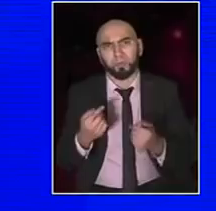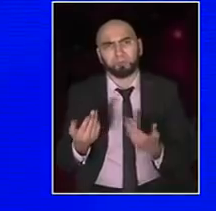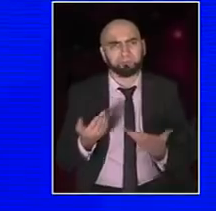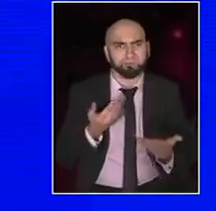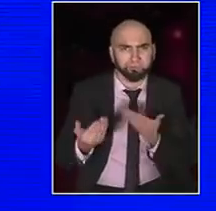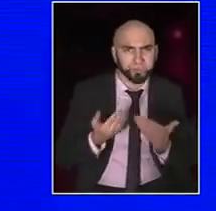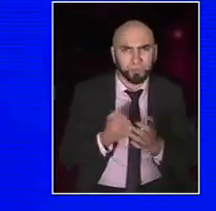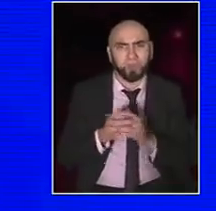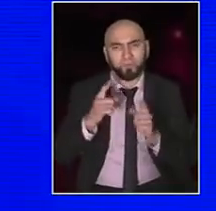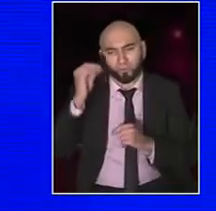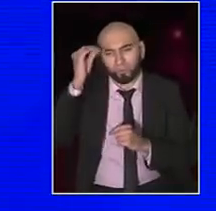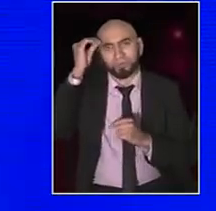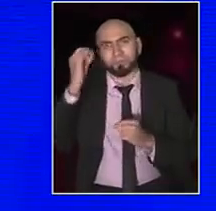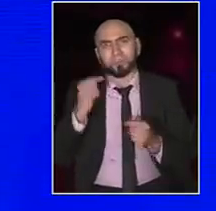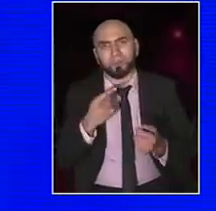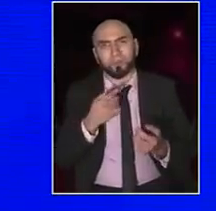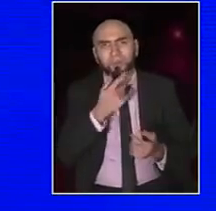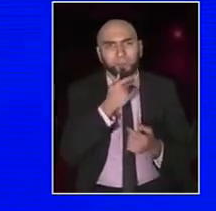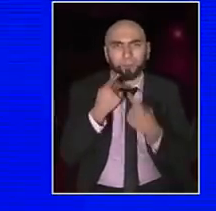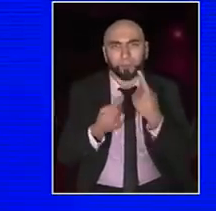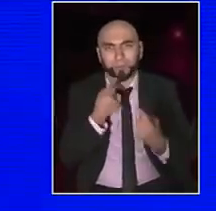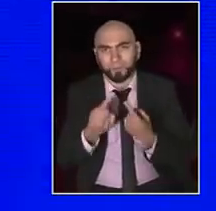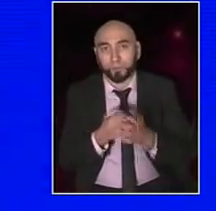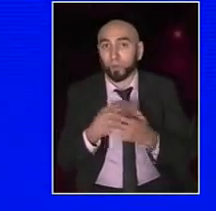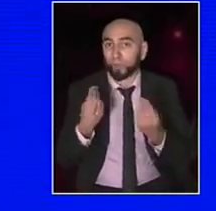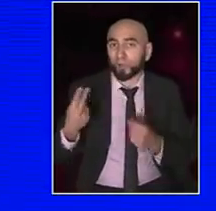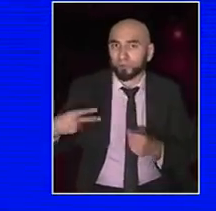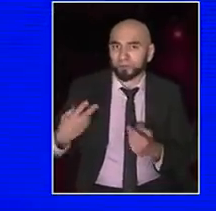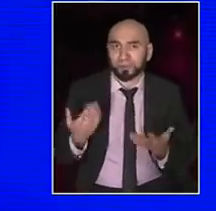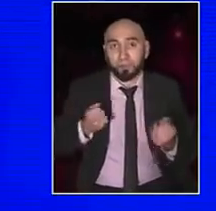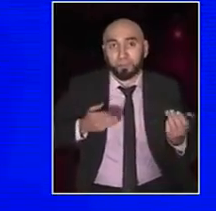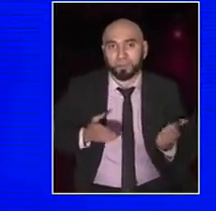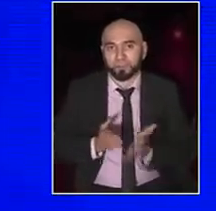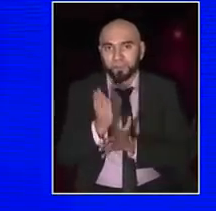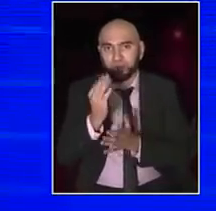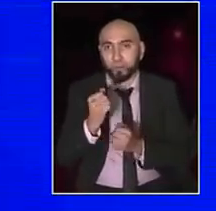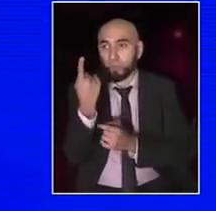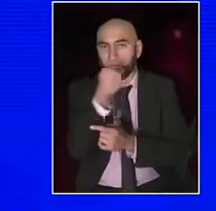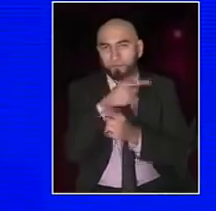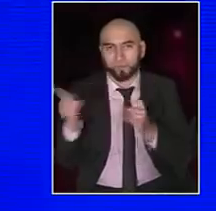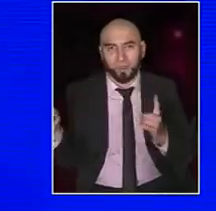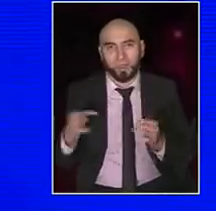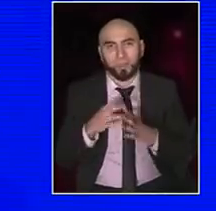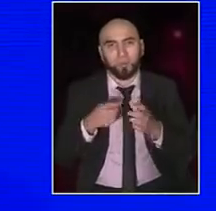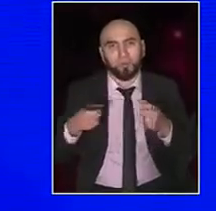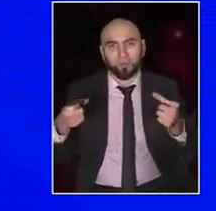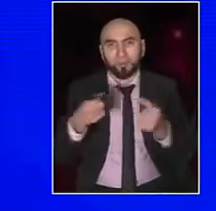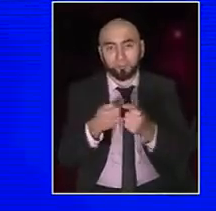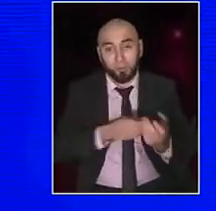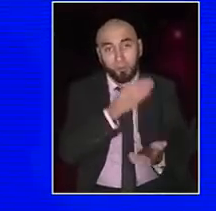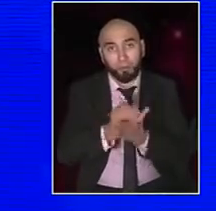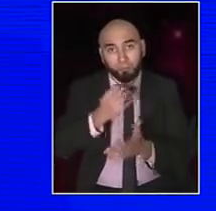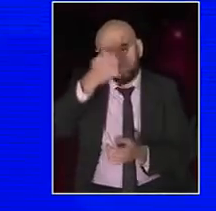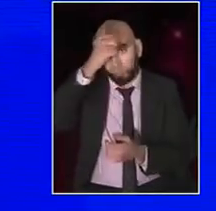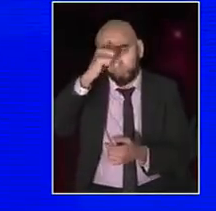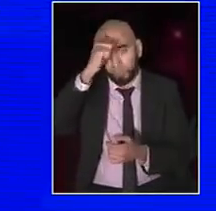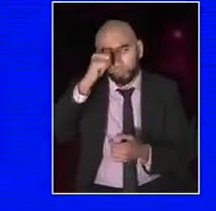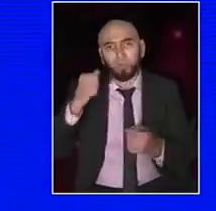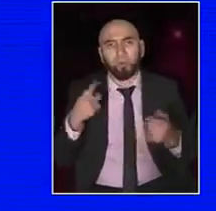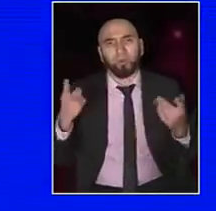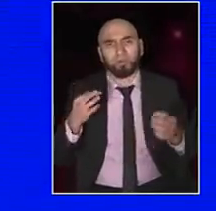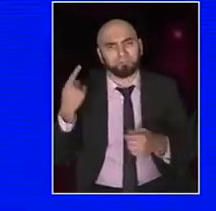conciencia en torno a estas preguntas y por lo mismo, la buena noticia es que esto recién está empezando. Es una semana de congreso. Hasta el domingo 20 vamos a estar acá con